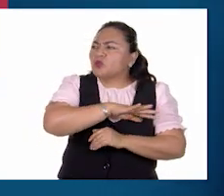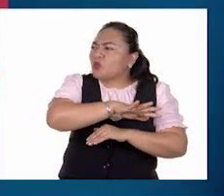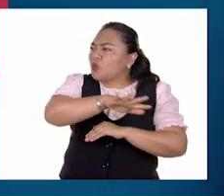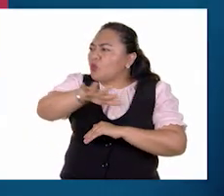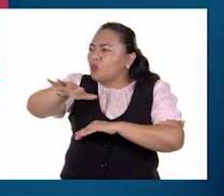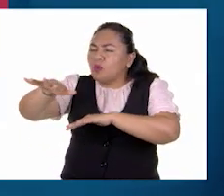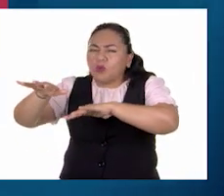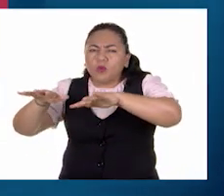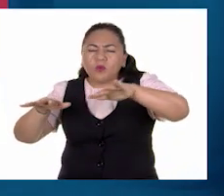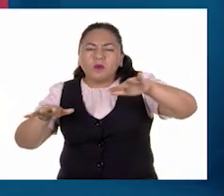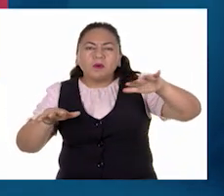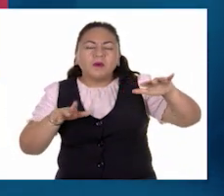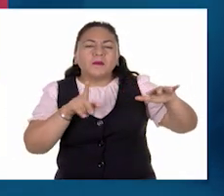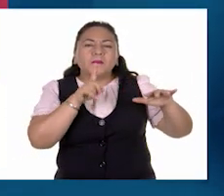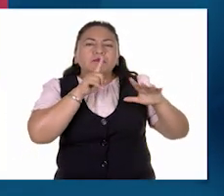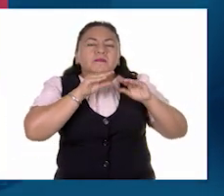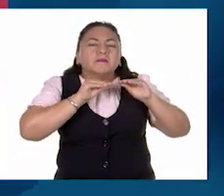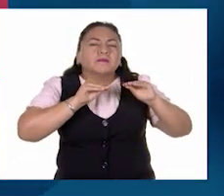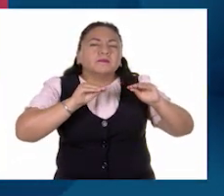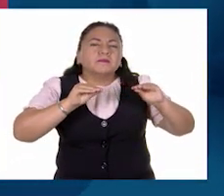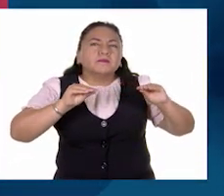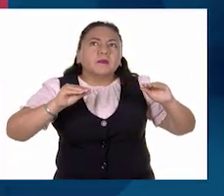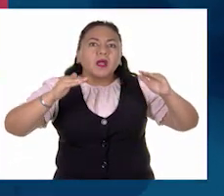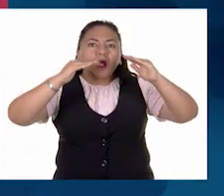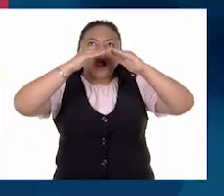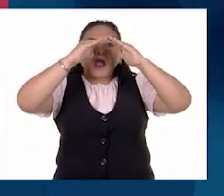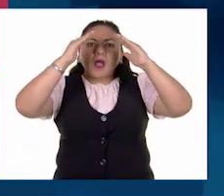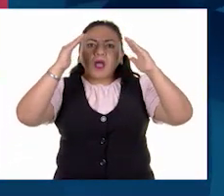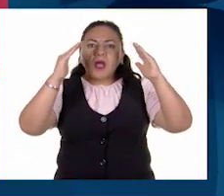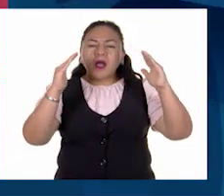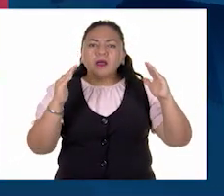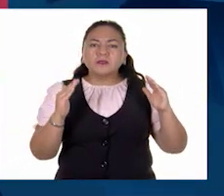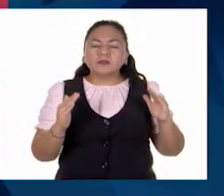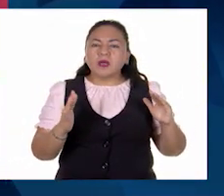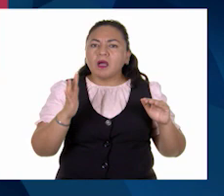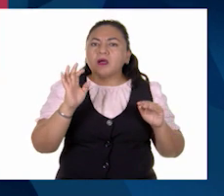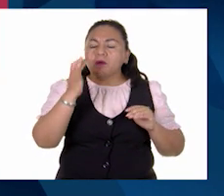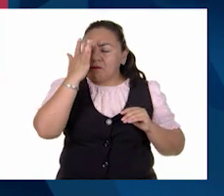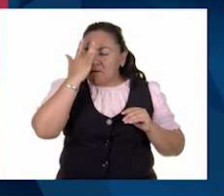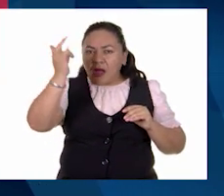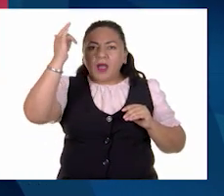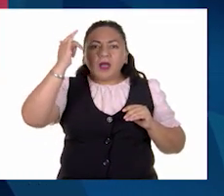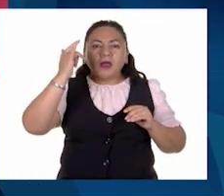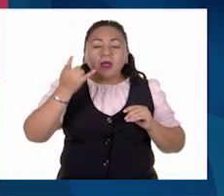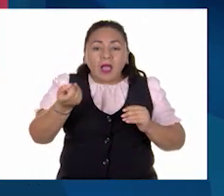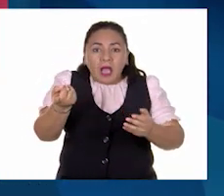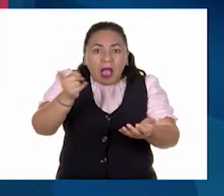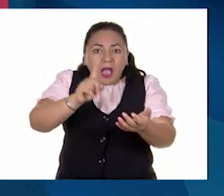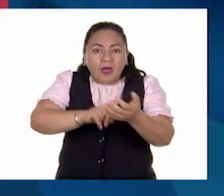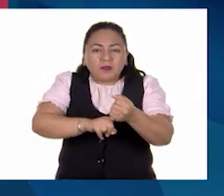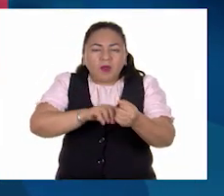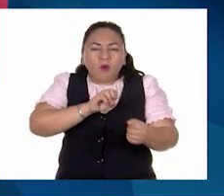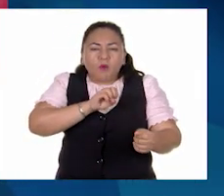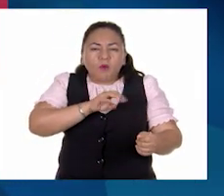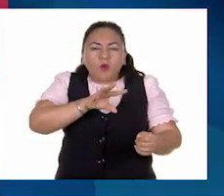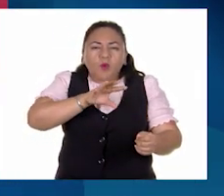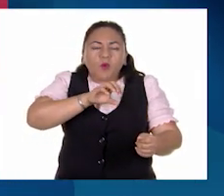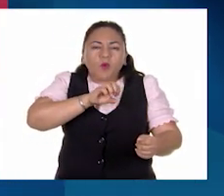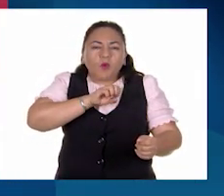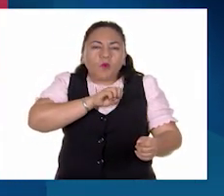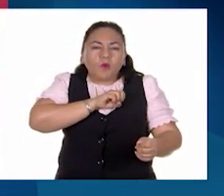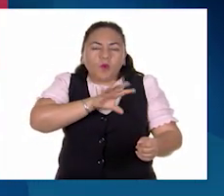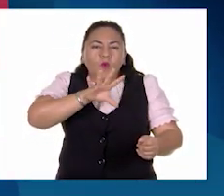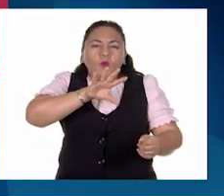silencio. Que la casa está encantada. Tan solo laten adentro,